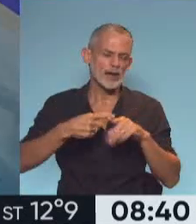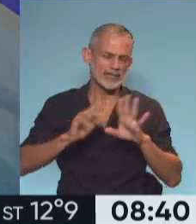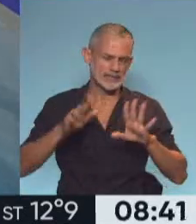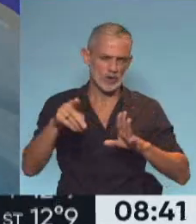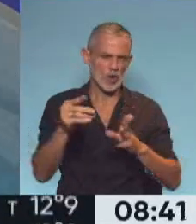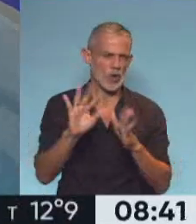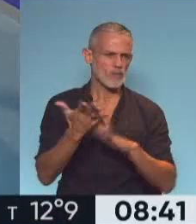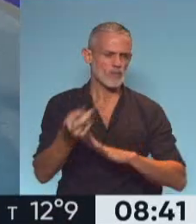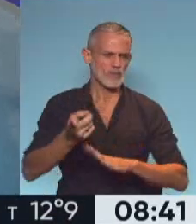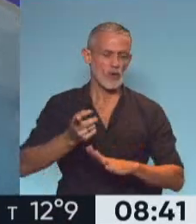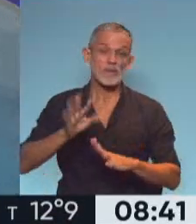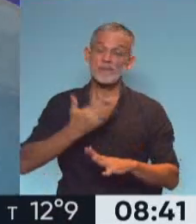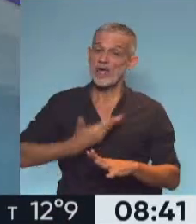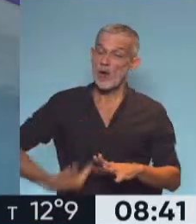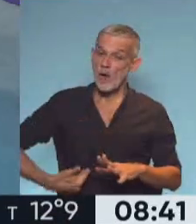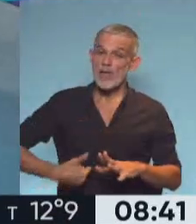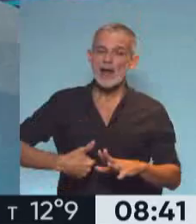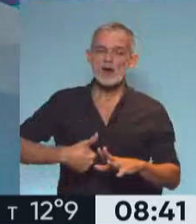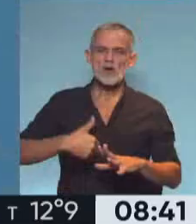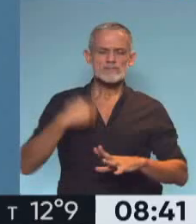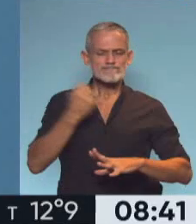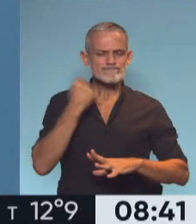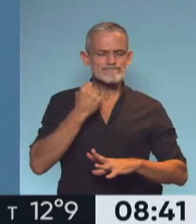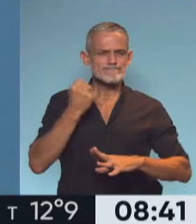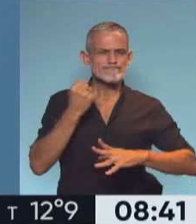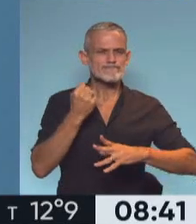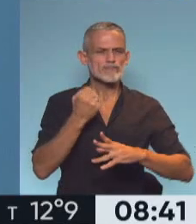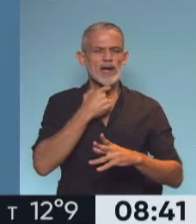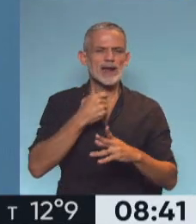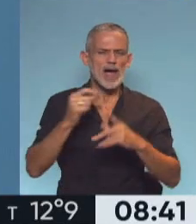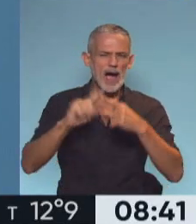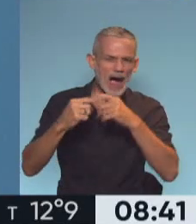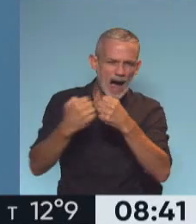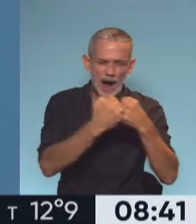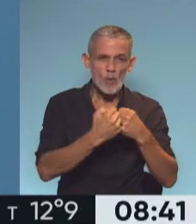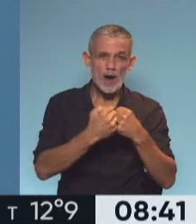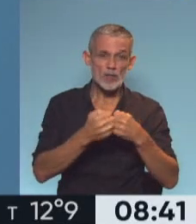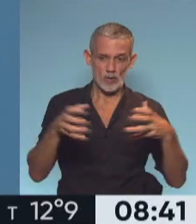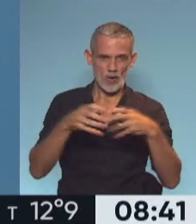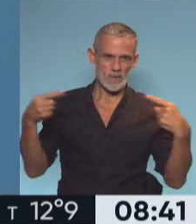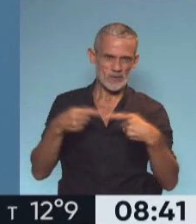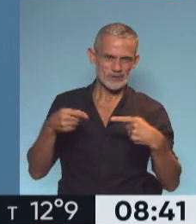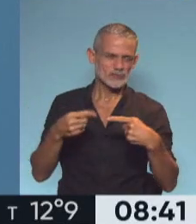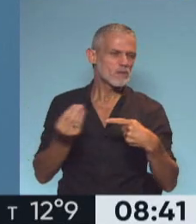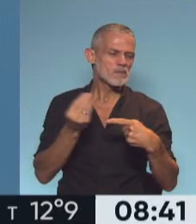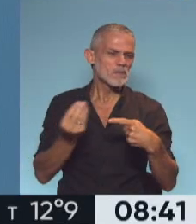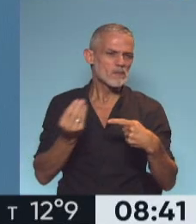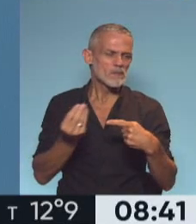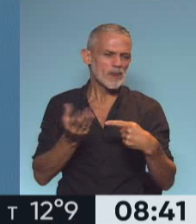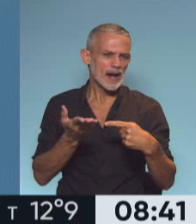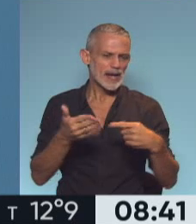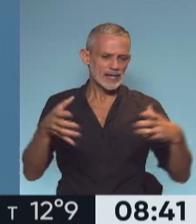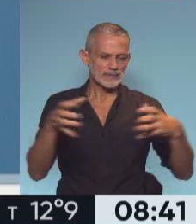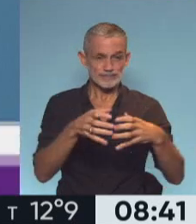cómo va Bueno, todo. el gobierno pretendía tener algún tipo de consenso, sobre todo con la oposición, para, de alguna